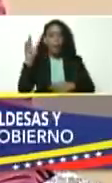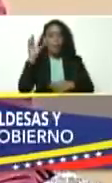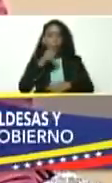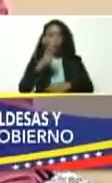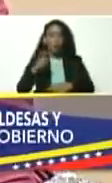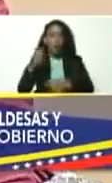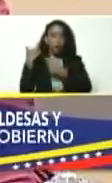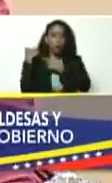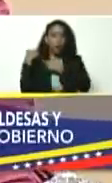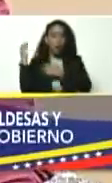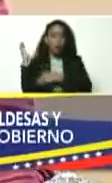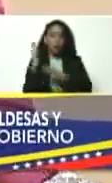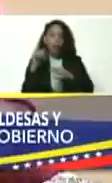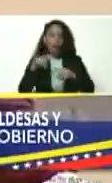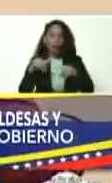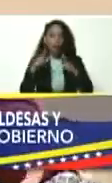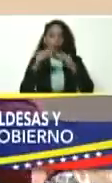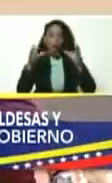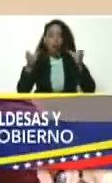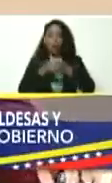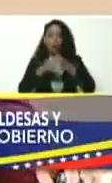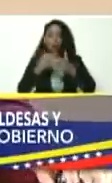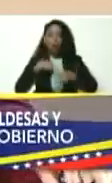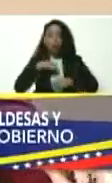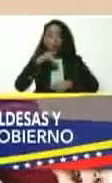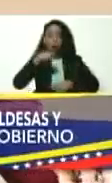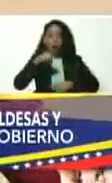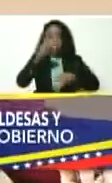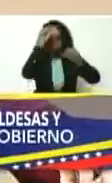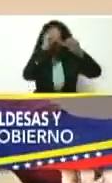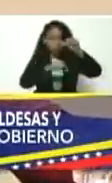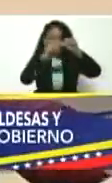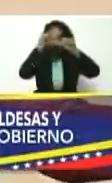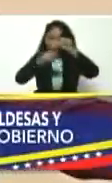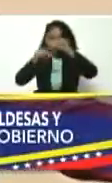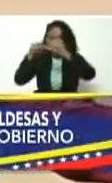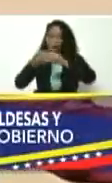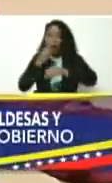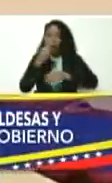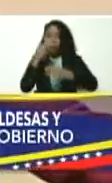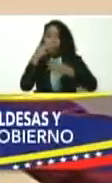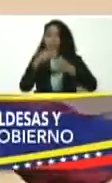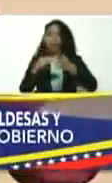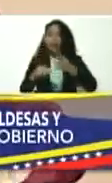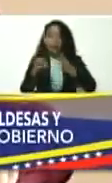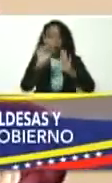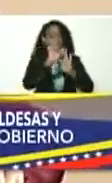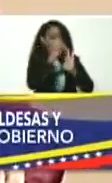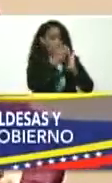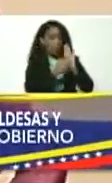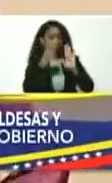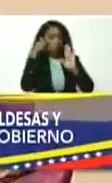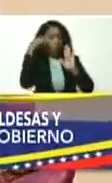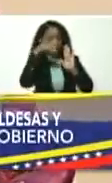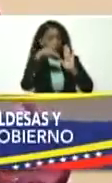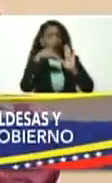todo el equipo aquí hemos revisado buenos materiales buenos documentos